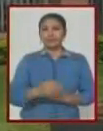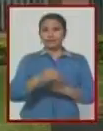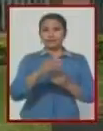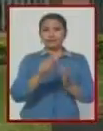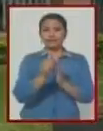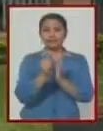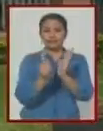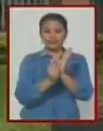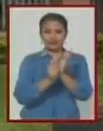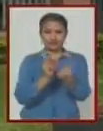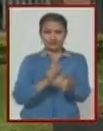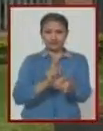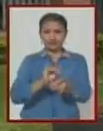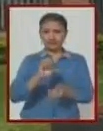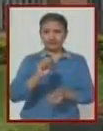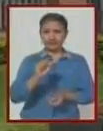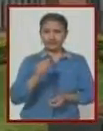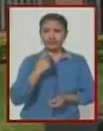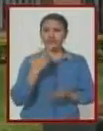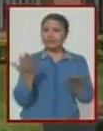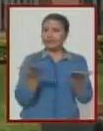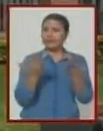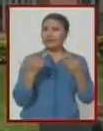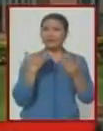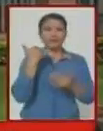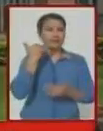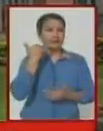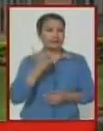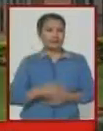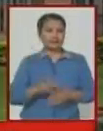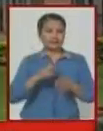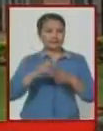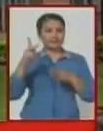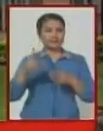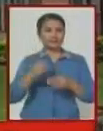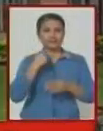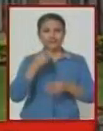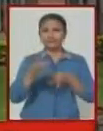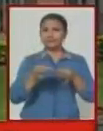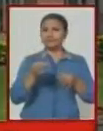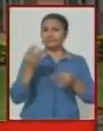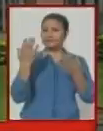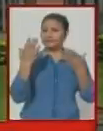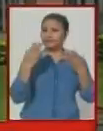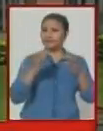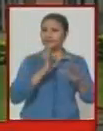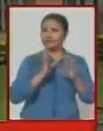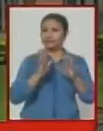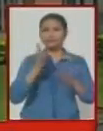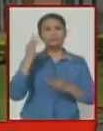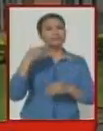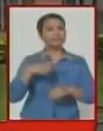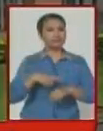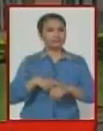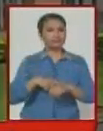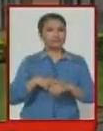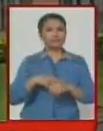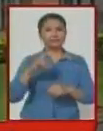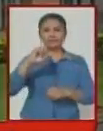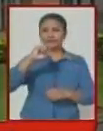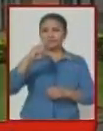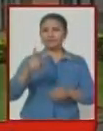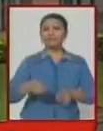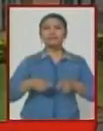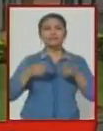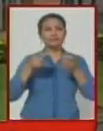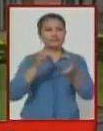del abogado de la médico Isis Yapis, donde vía teléfono el profesional manifestó que no dará ninguna declaración por el momento sobre la segunda